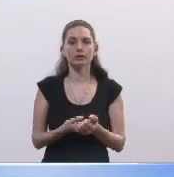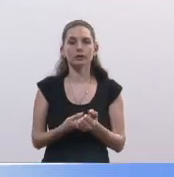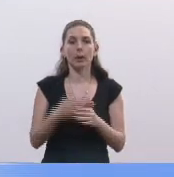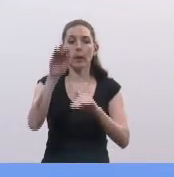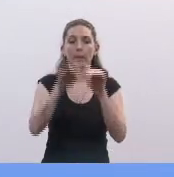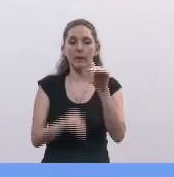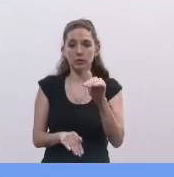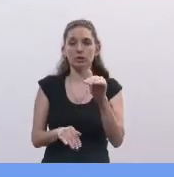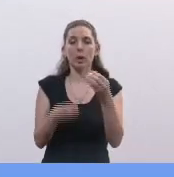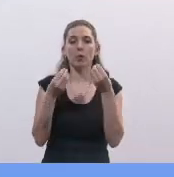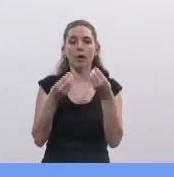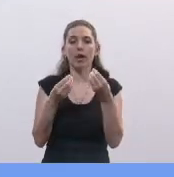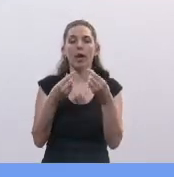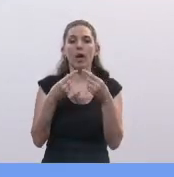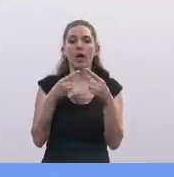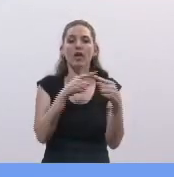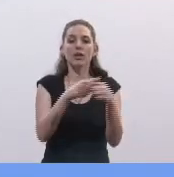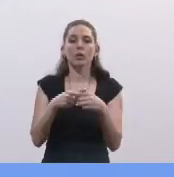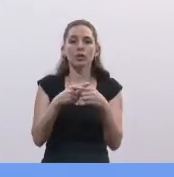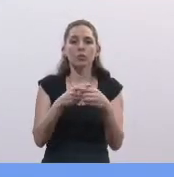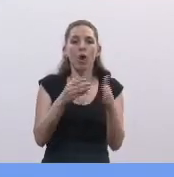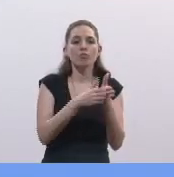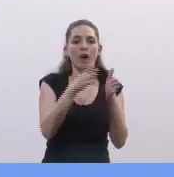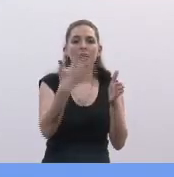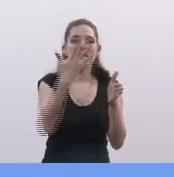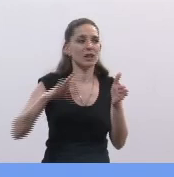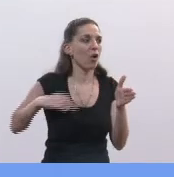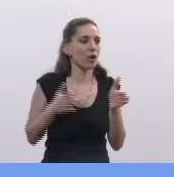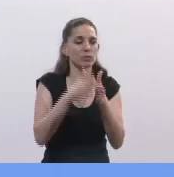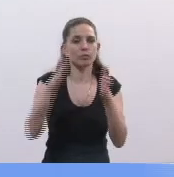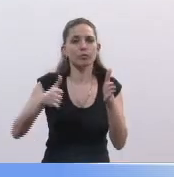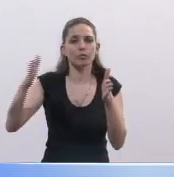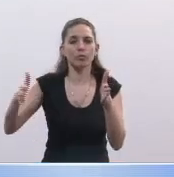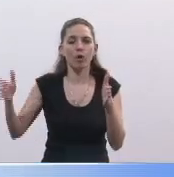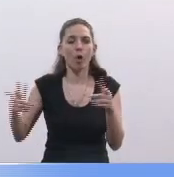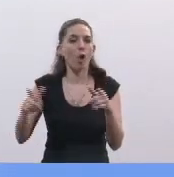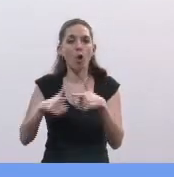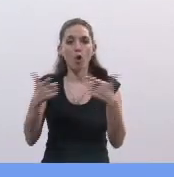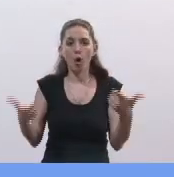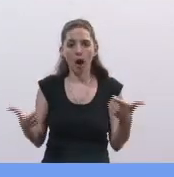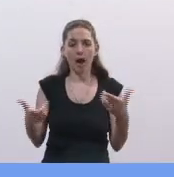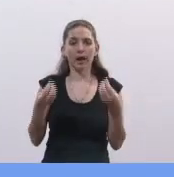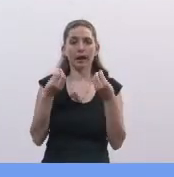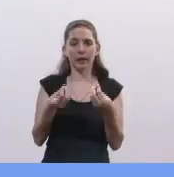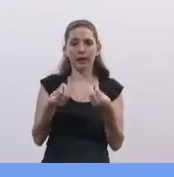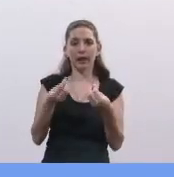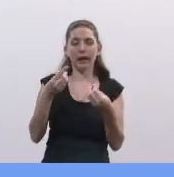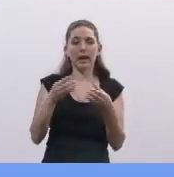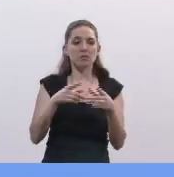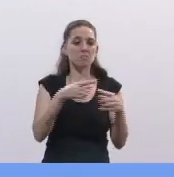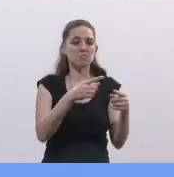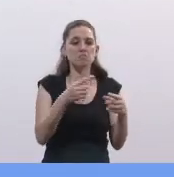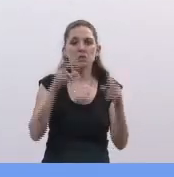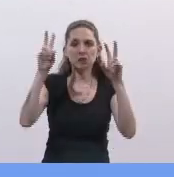qué? Porque estamos discutiendo cada 5 años. No hay nadie que en este país, en términos políticos,